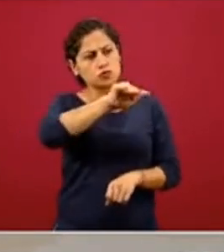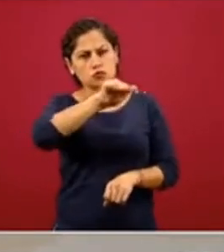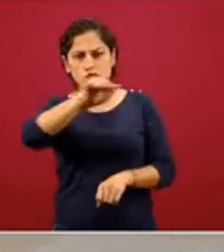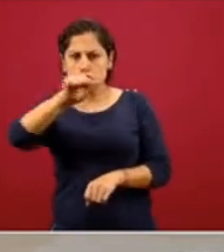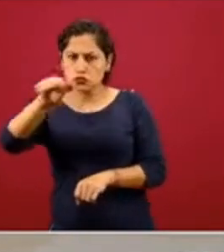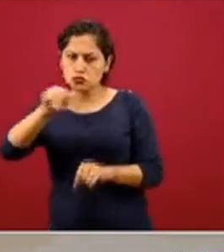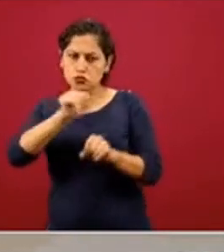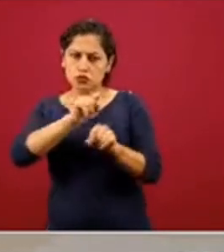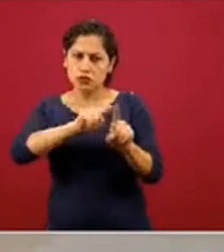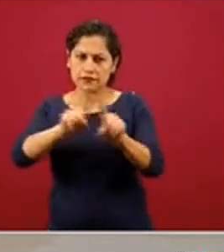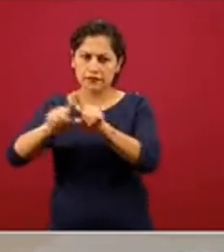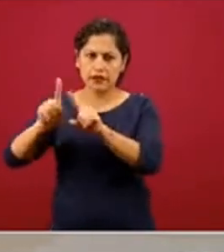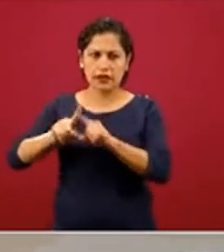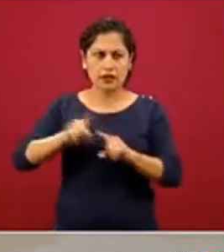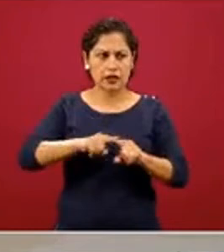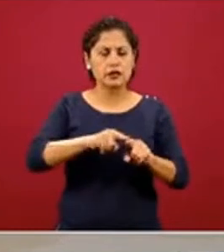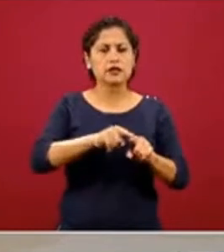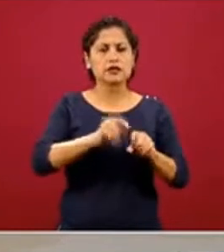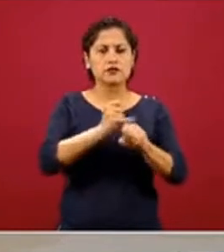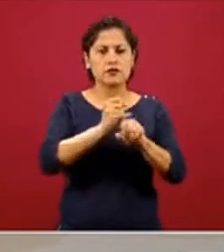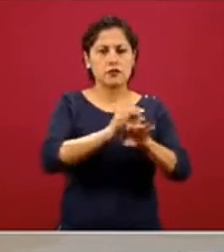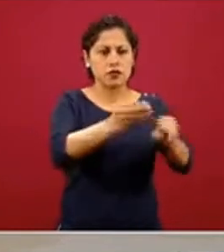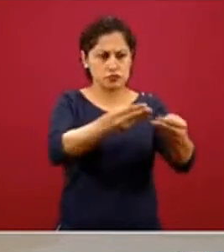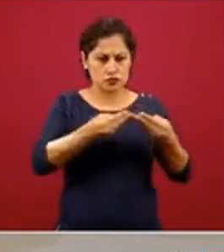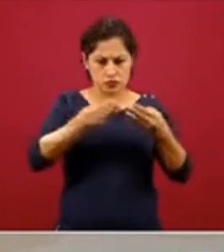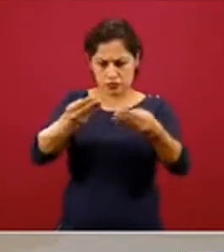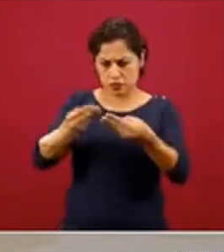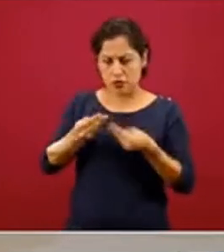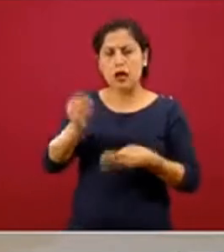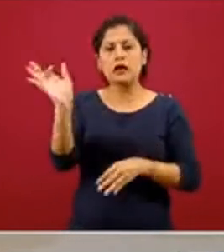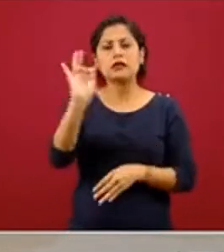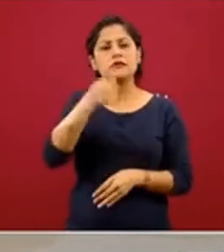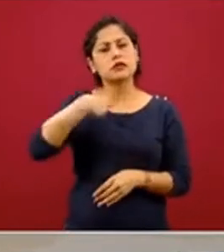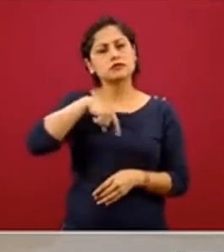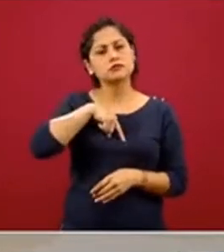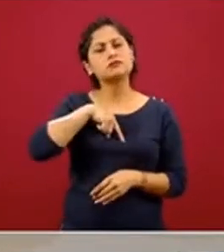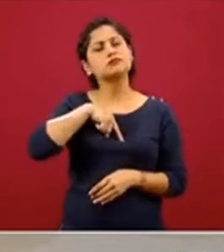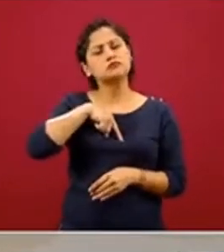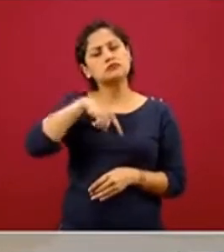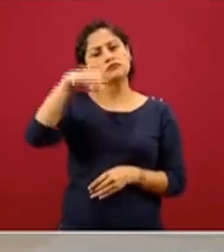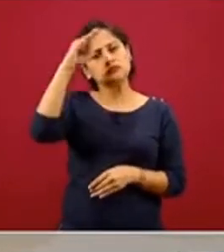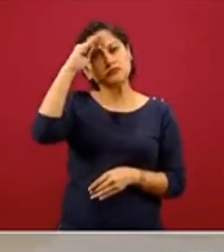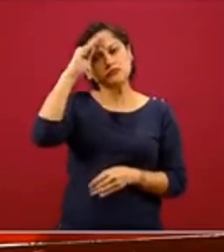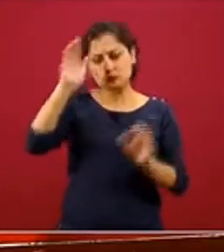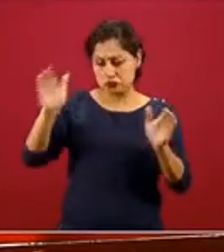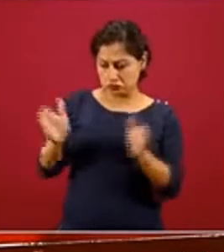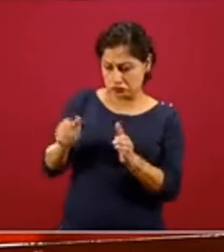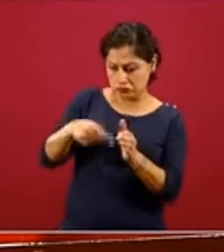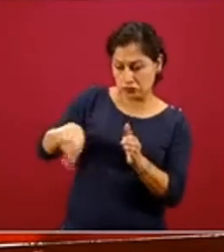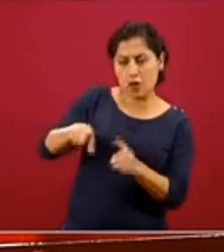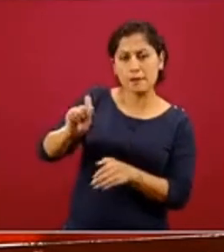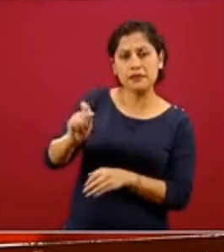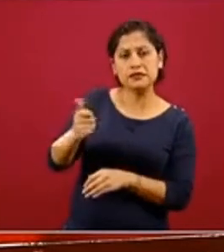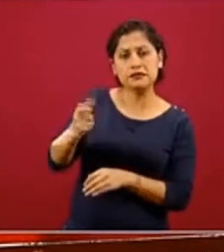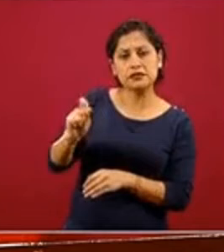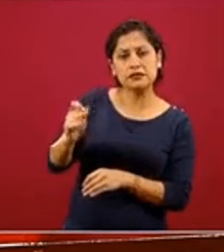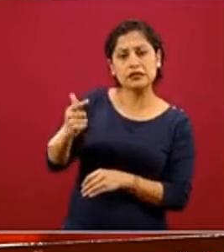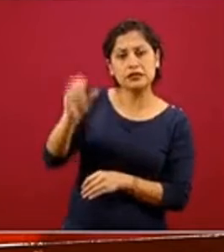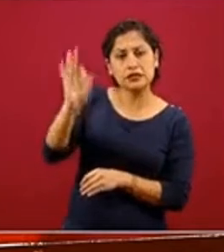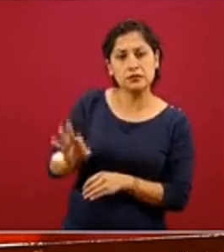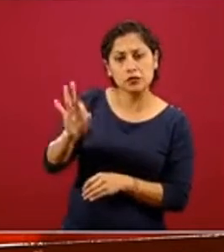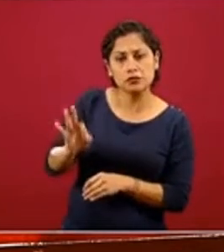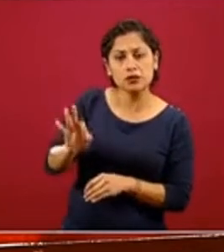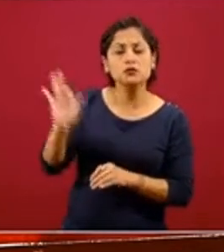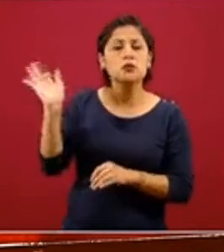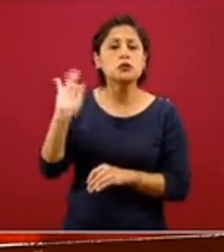nos ayudan con análisis, que precisamente enfoquemos a este porcentaje de 26-27 y a lo mejor a través